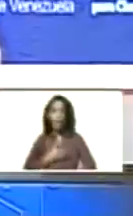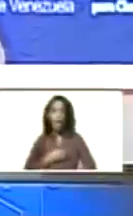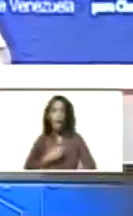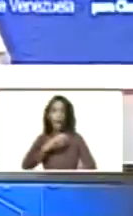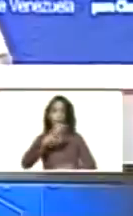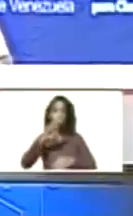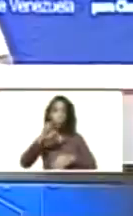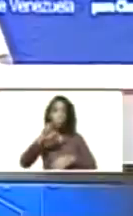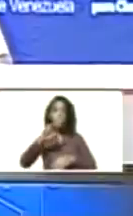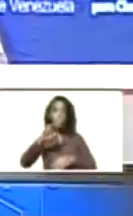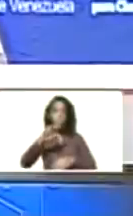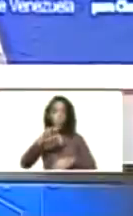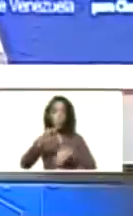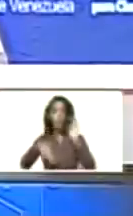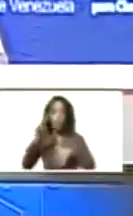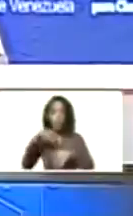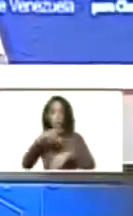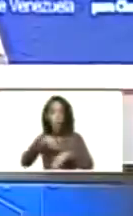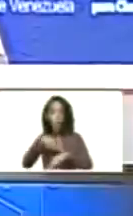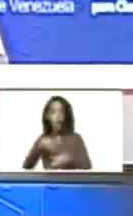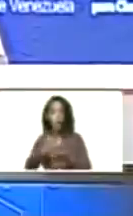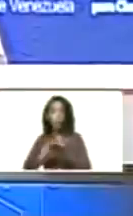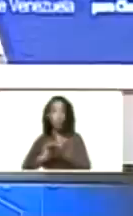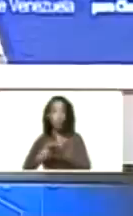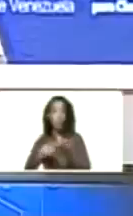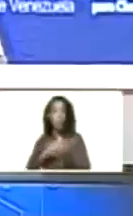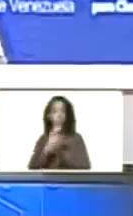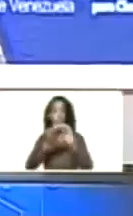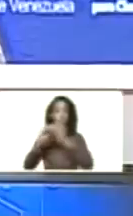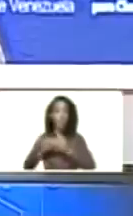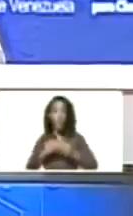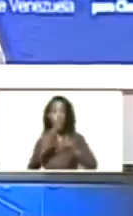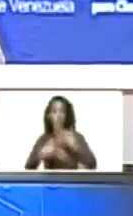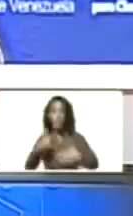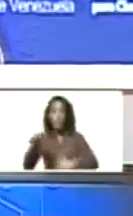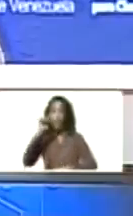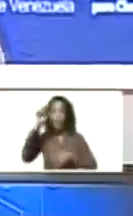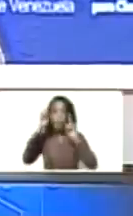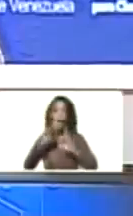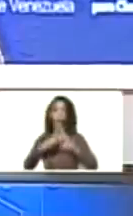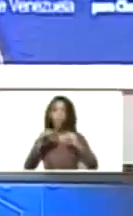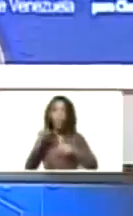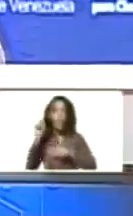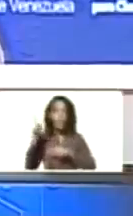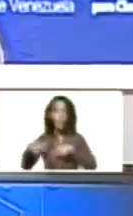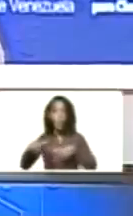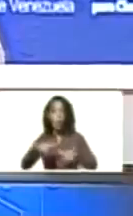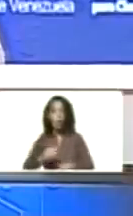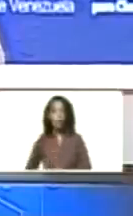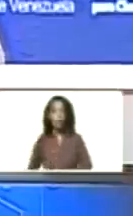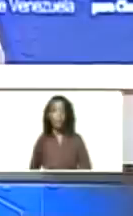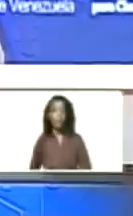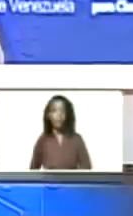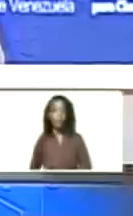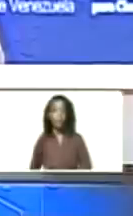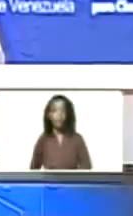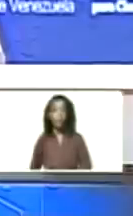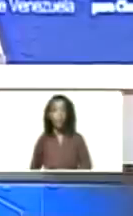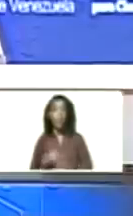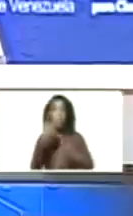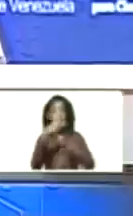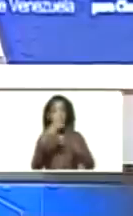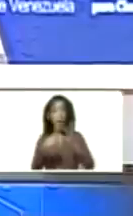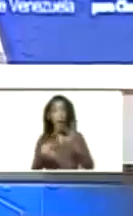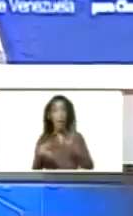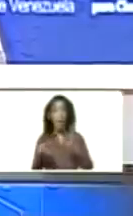horas estaba resuelto. Le restituyeron el servicio de agua potable a toda esa zona. De varios cientos